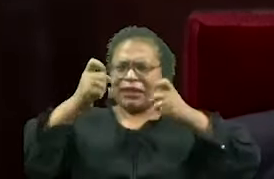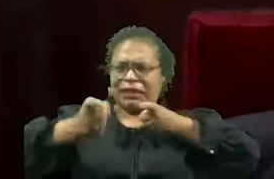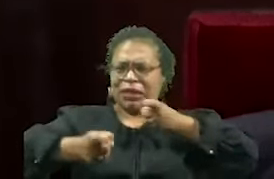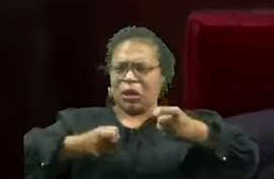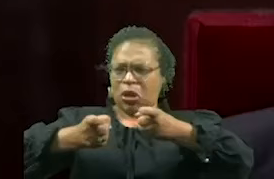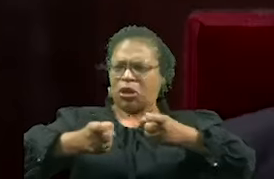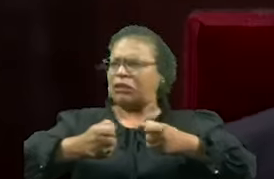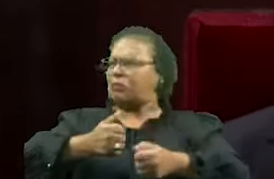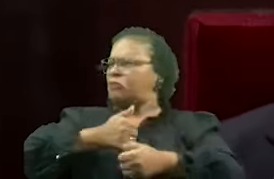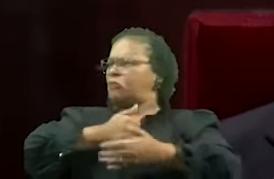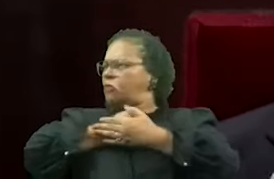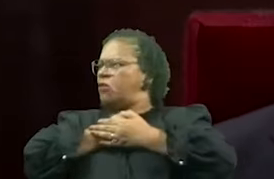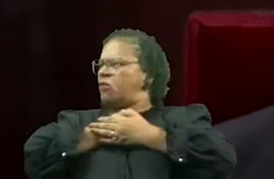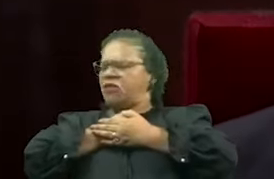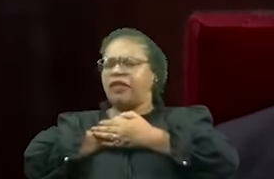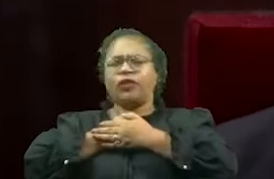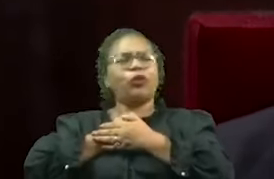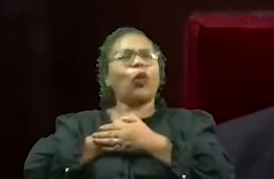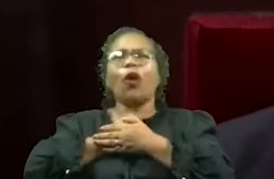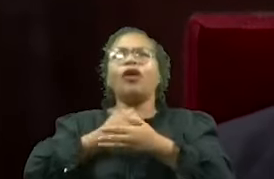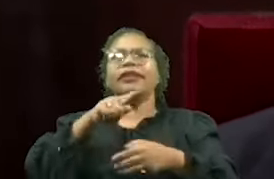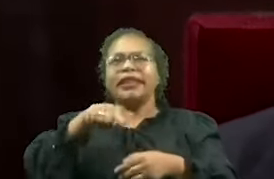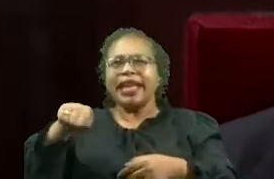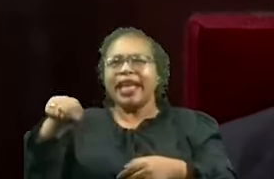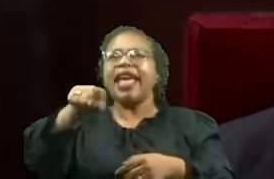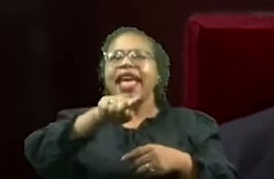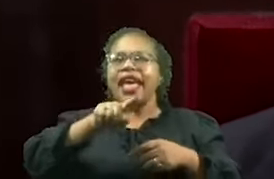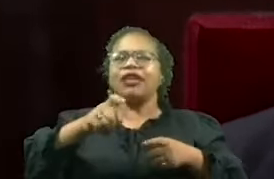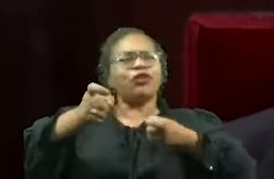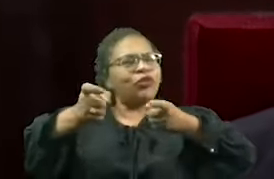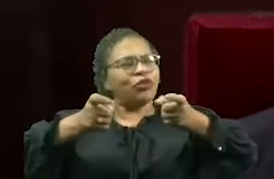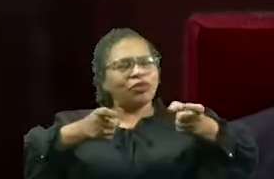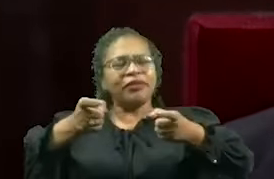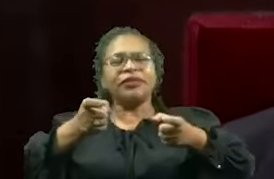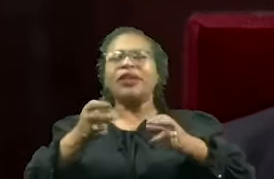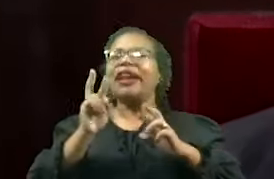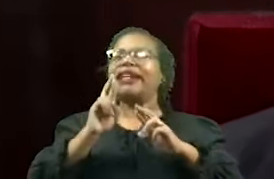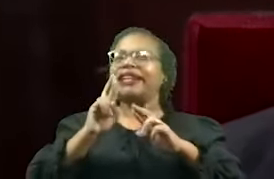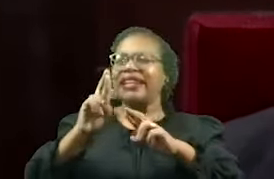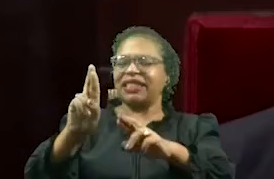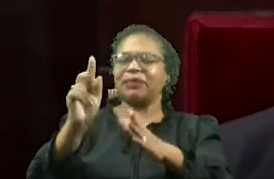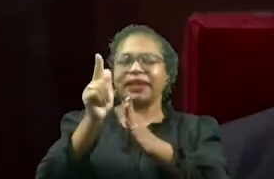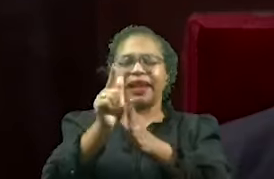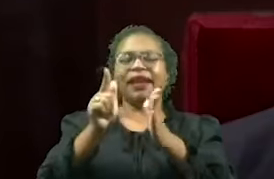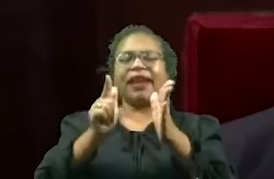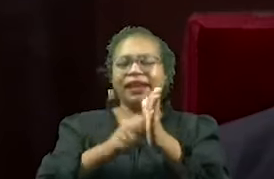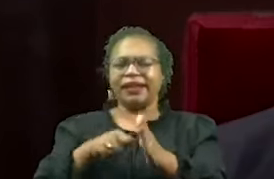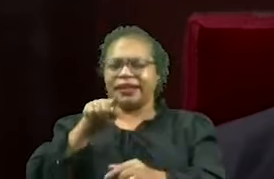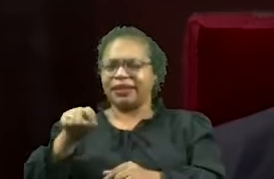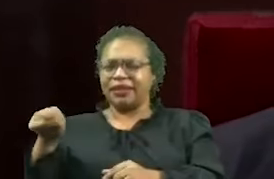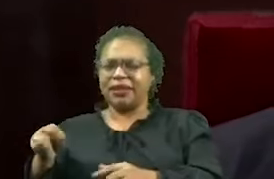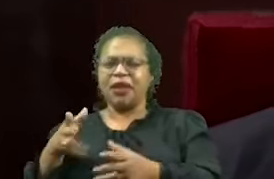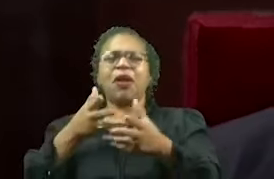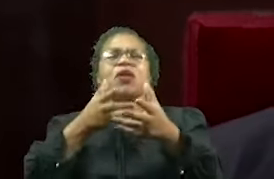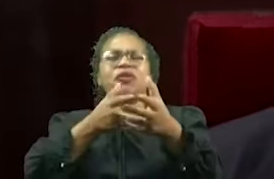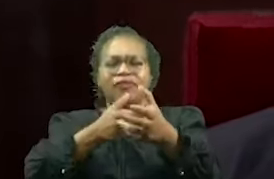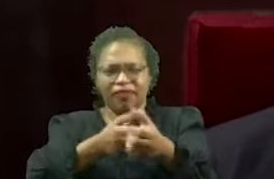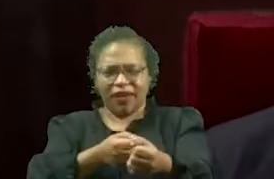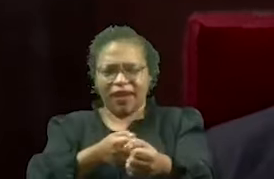gobernantes respetan las reglas y los ciudadanos confían en ellas dejarles una República Dominicana